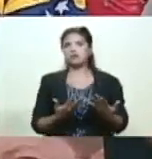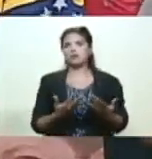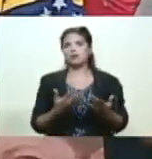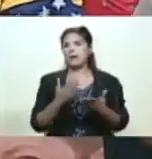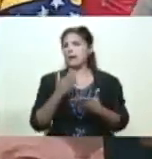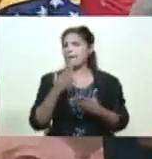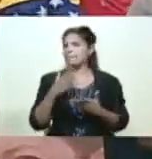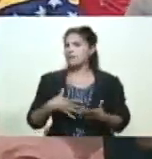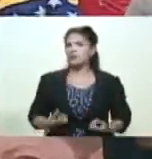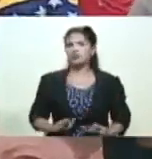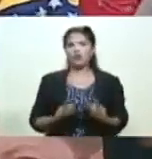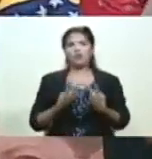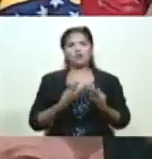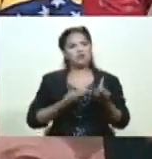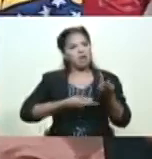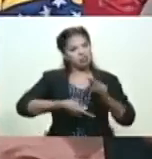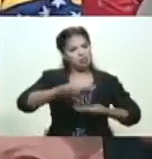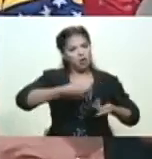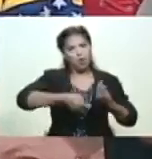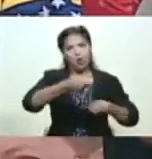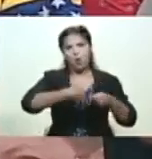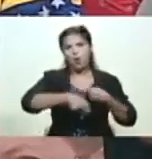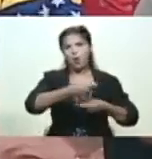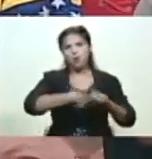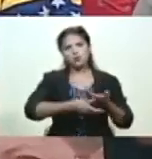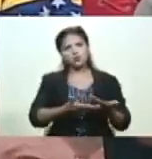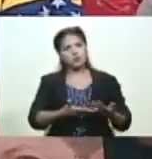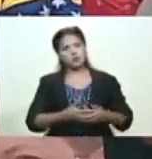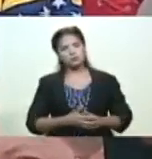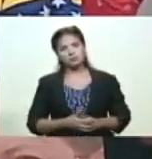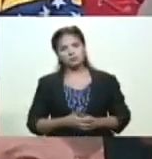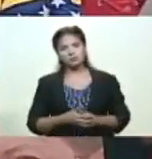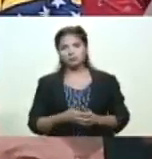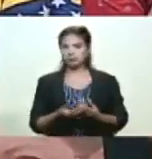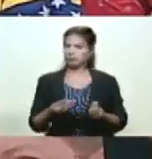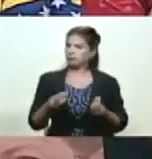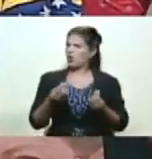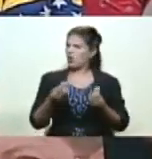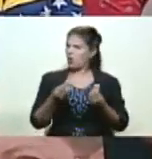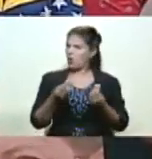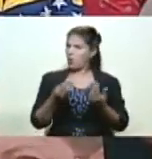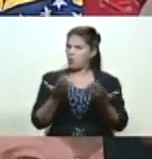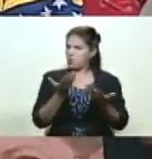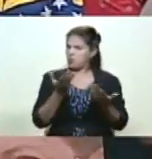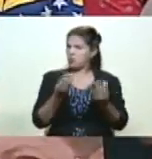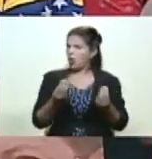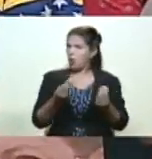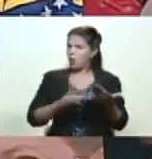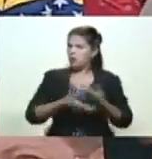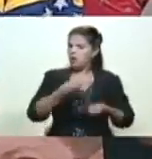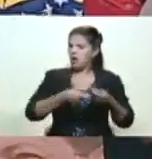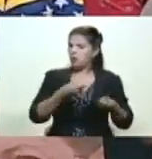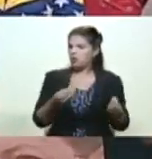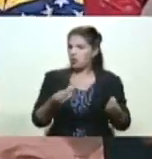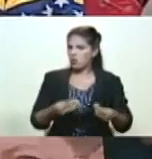parte de su vida haciendo negocios, ¿de qué forma los hizo en su vida entonces?